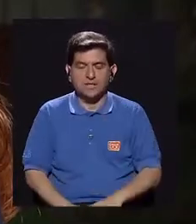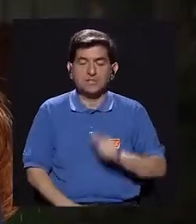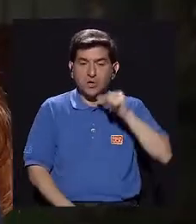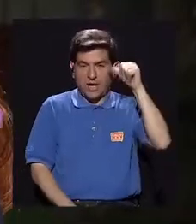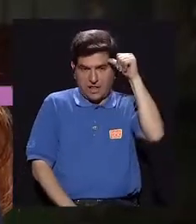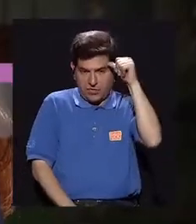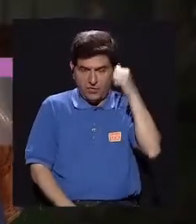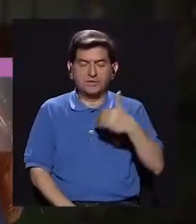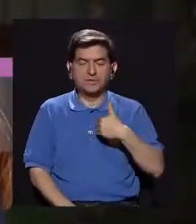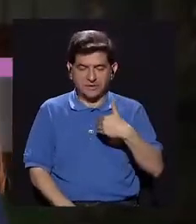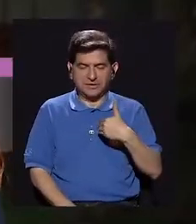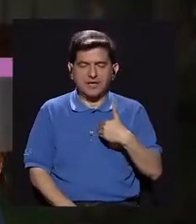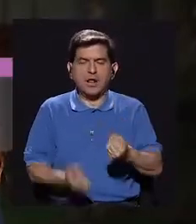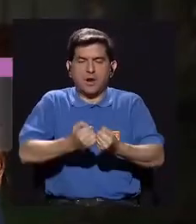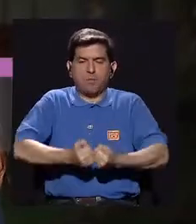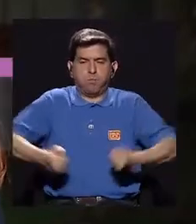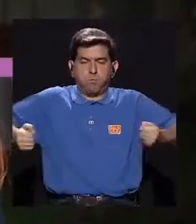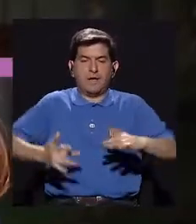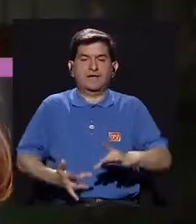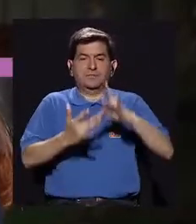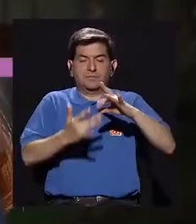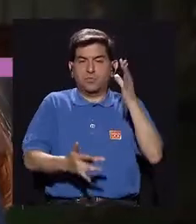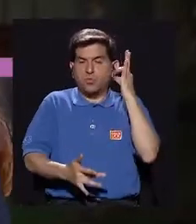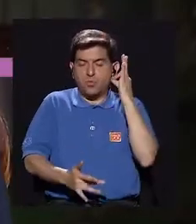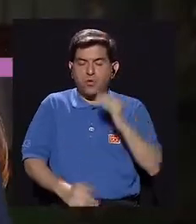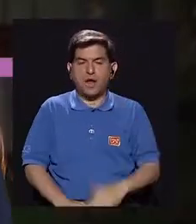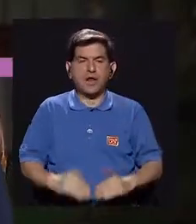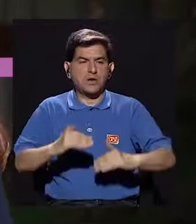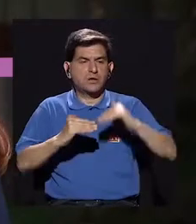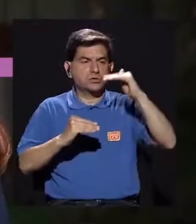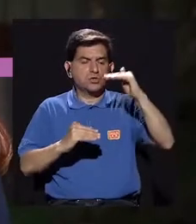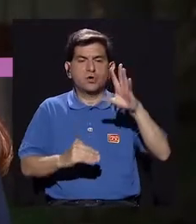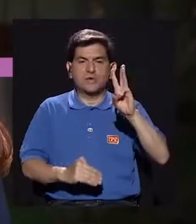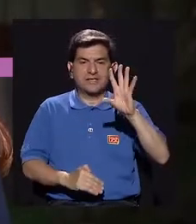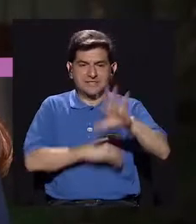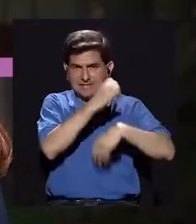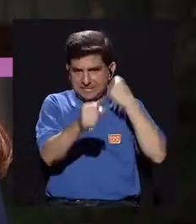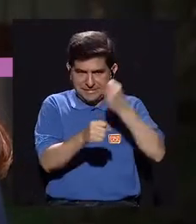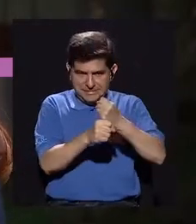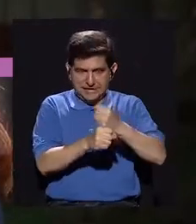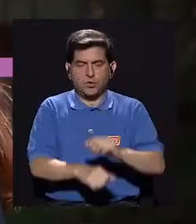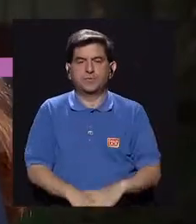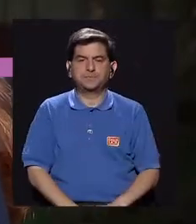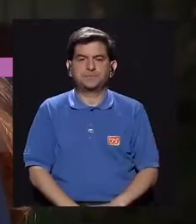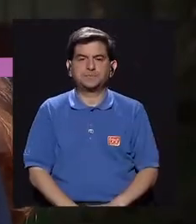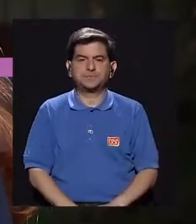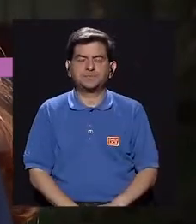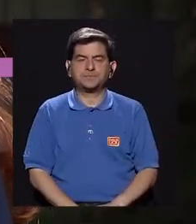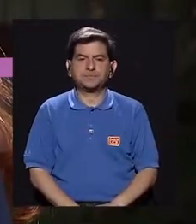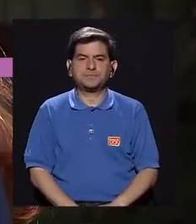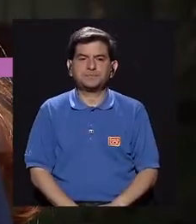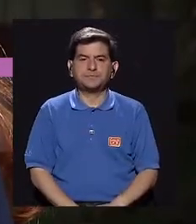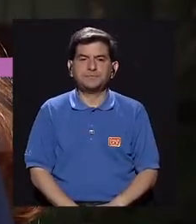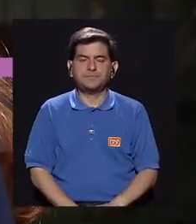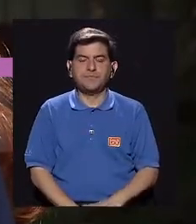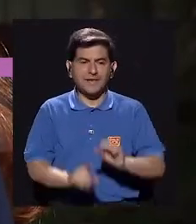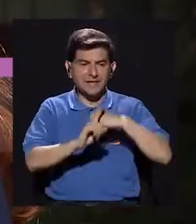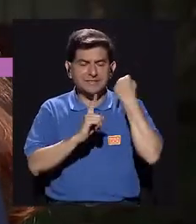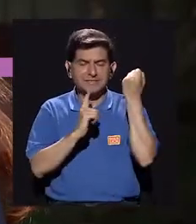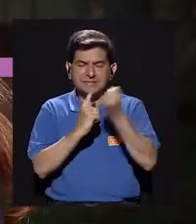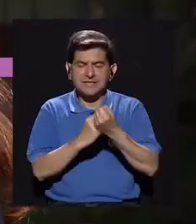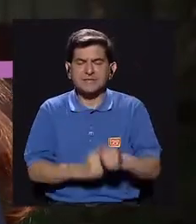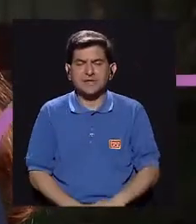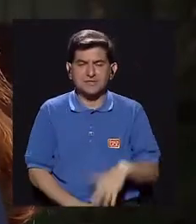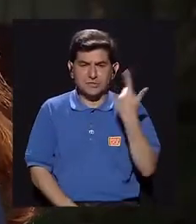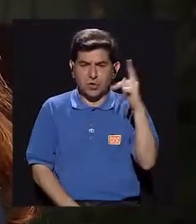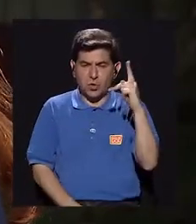población adulta tiene obesidad, principalmente mujeres arriba de los 65 años. Entonces, si los